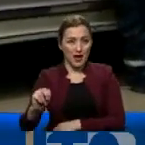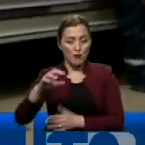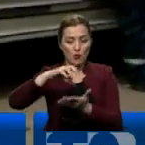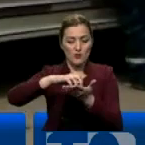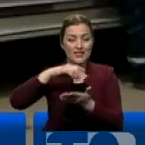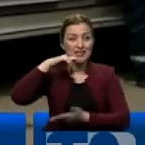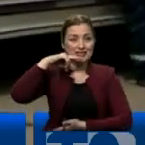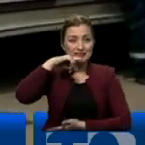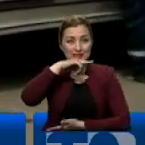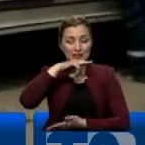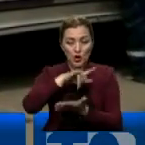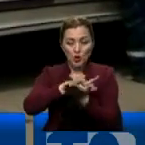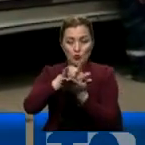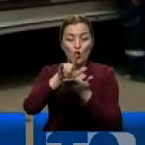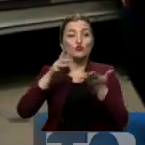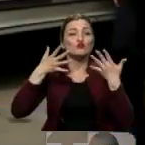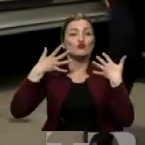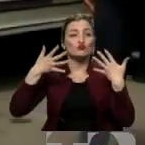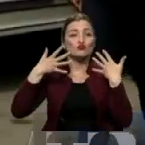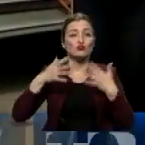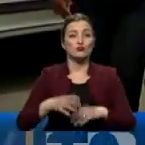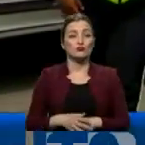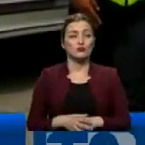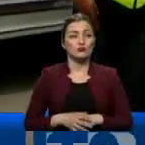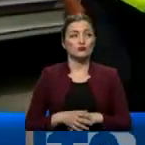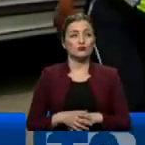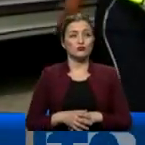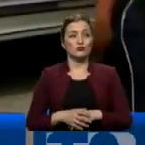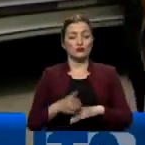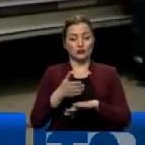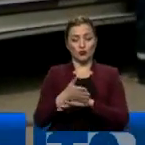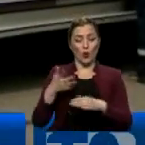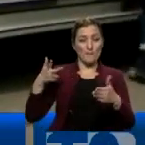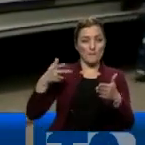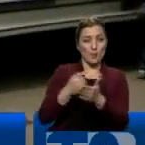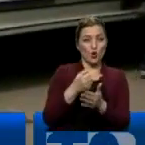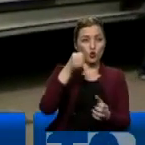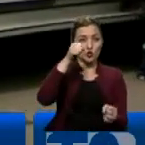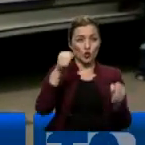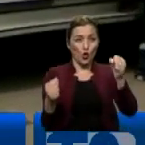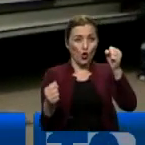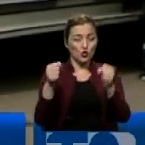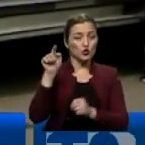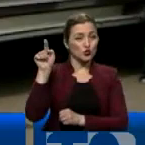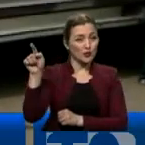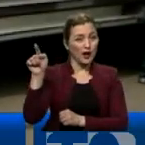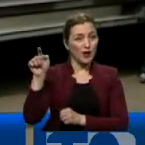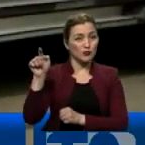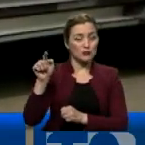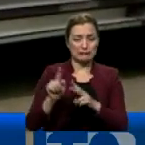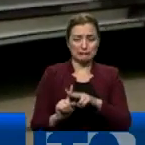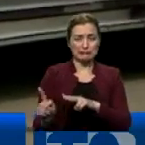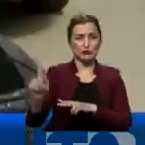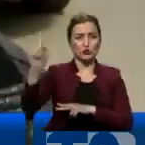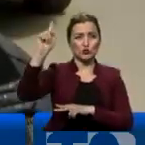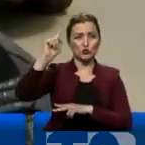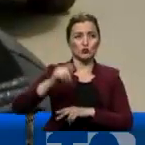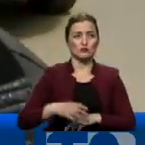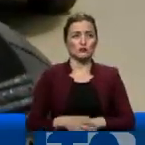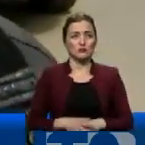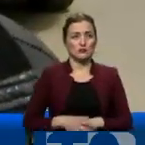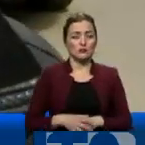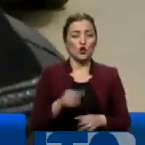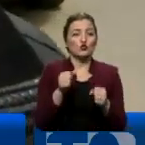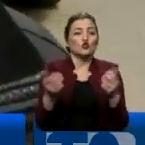el aeropuerto de Guayaquil. Lamentablemente, luego del accidente, el conductor de este automotor escapó. ¿Está